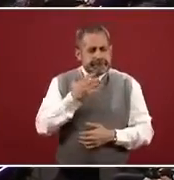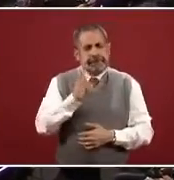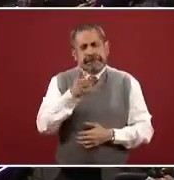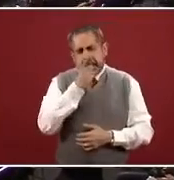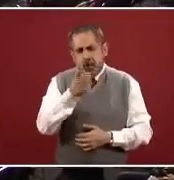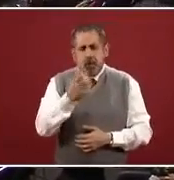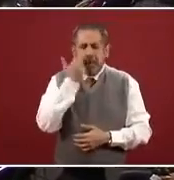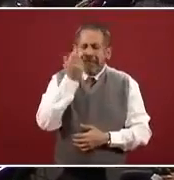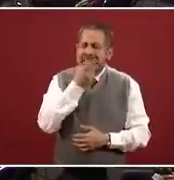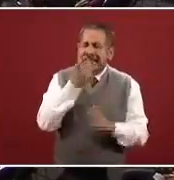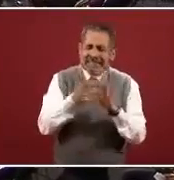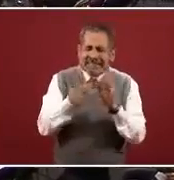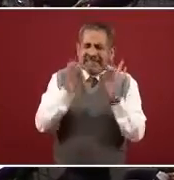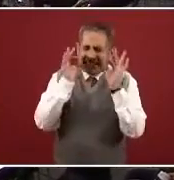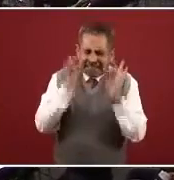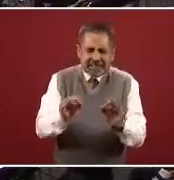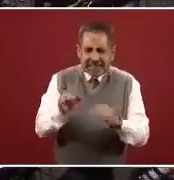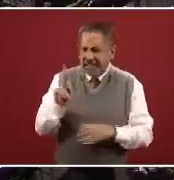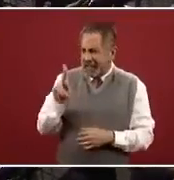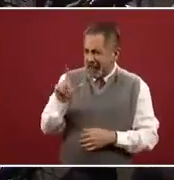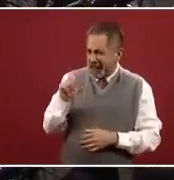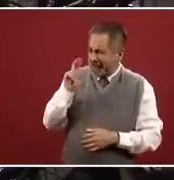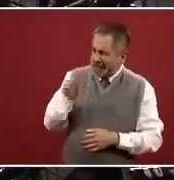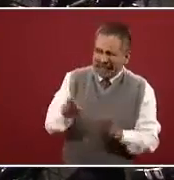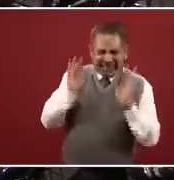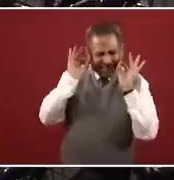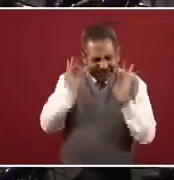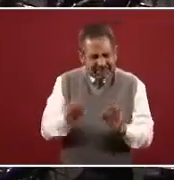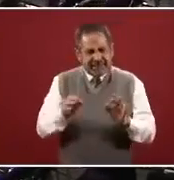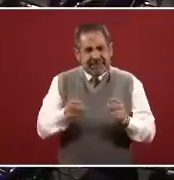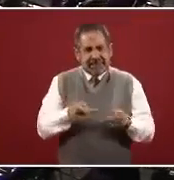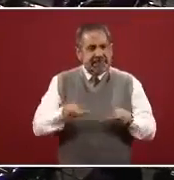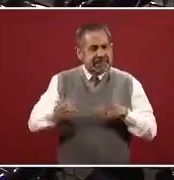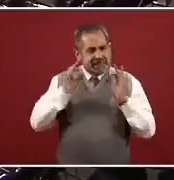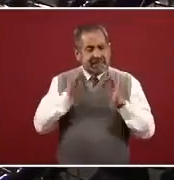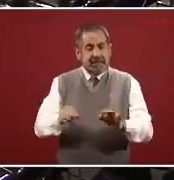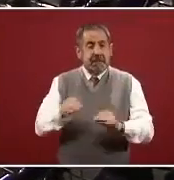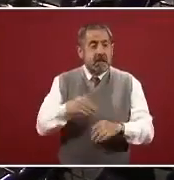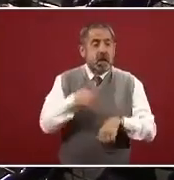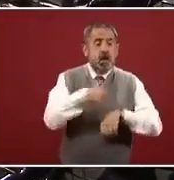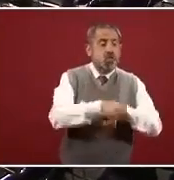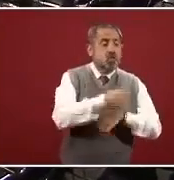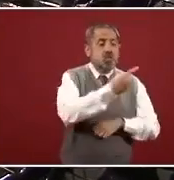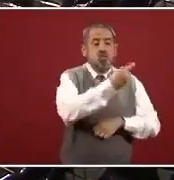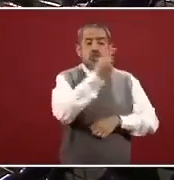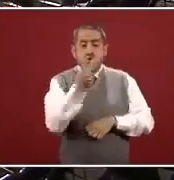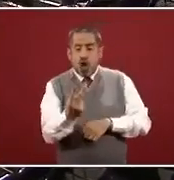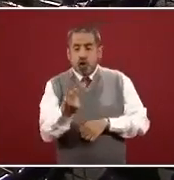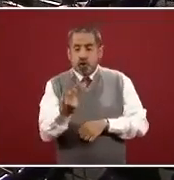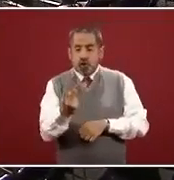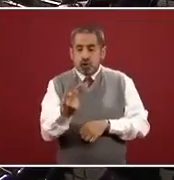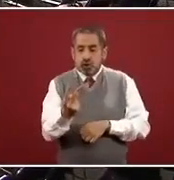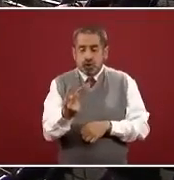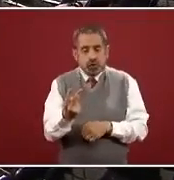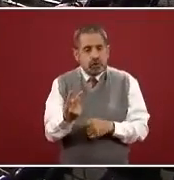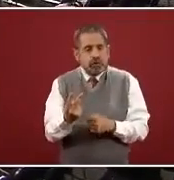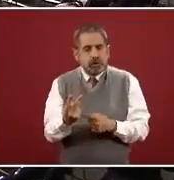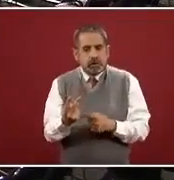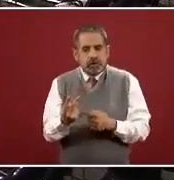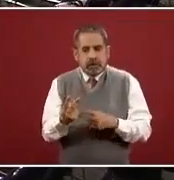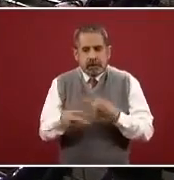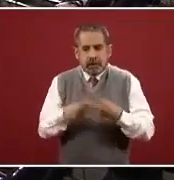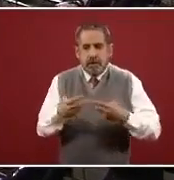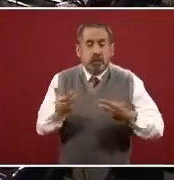más preciso cuál es el plan de contingencia que están haciendo para cuando llegue el momento de implementar la fase 2. ¿A cuánto